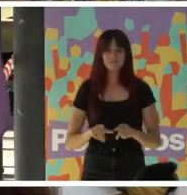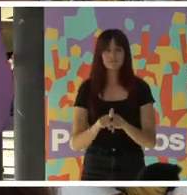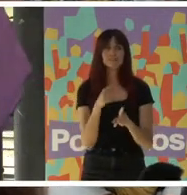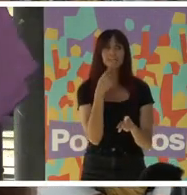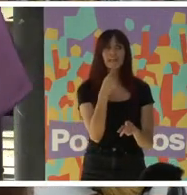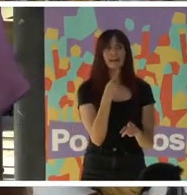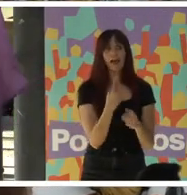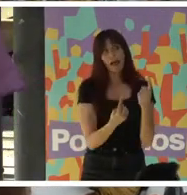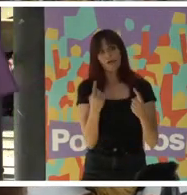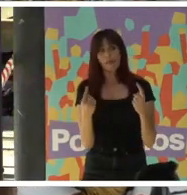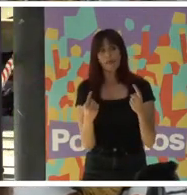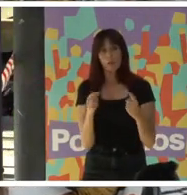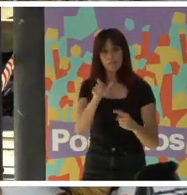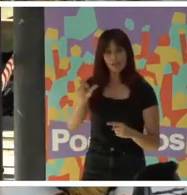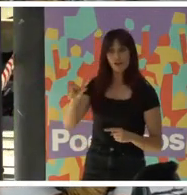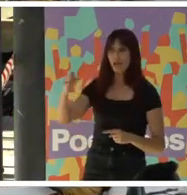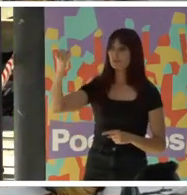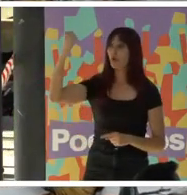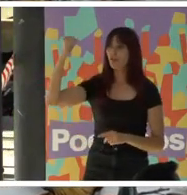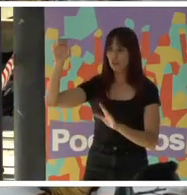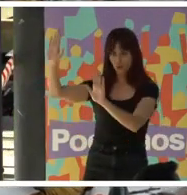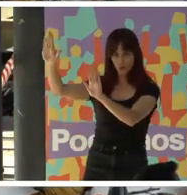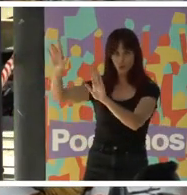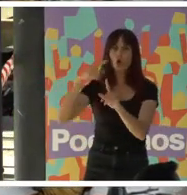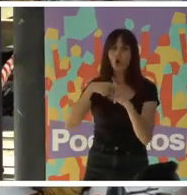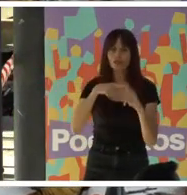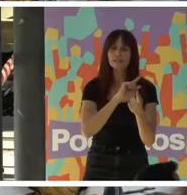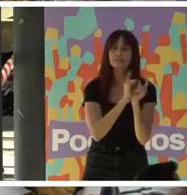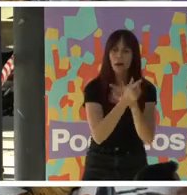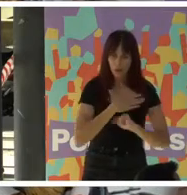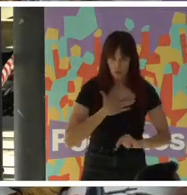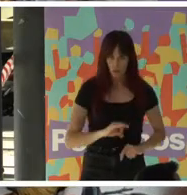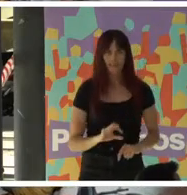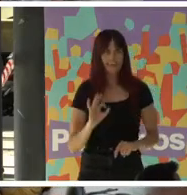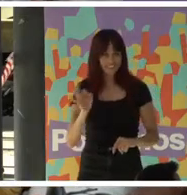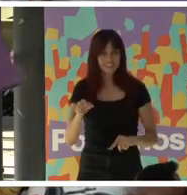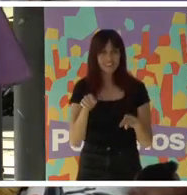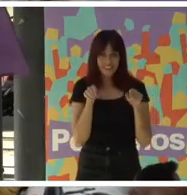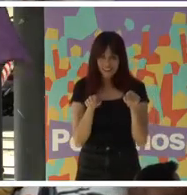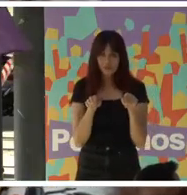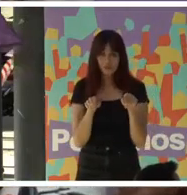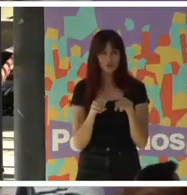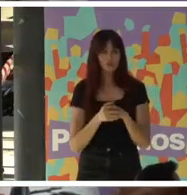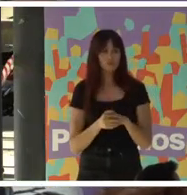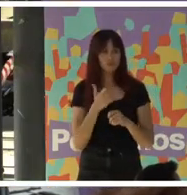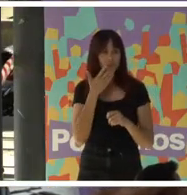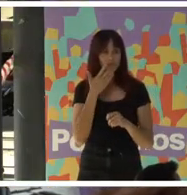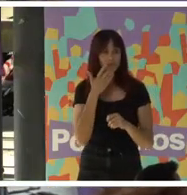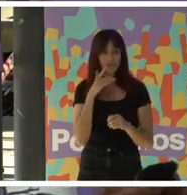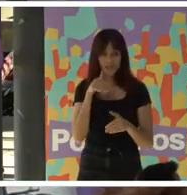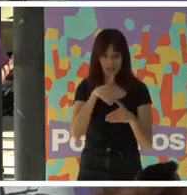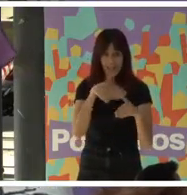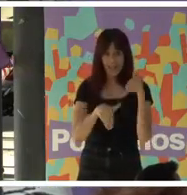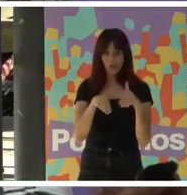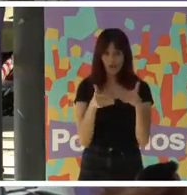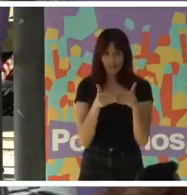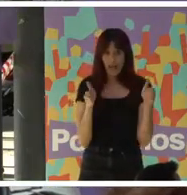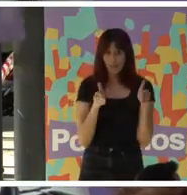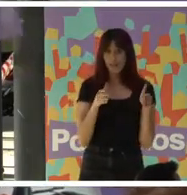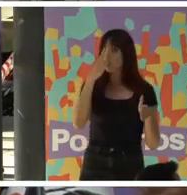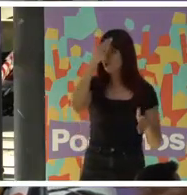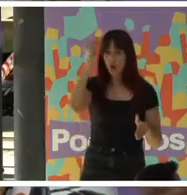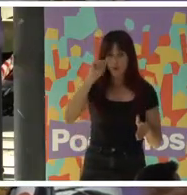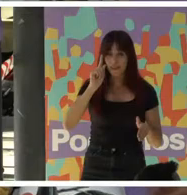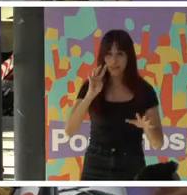decirles de vez en cuando a los poderosos que las cosas pueden cambiar. Y eso es lo que pasa también cuando se abren las urnas. No os